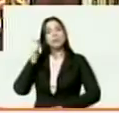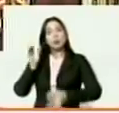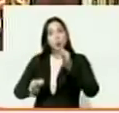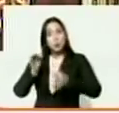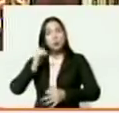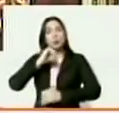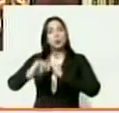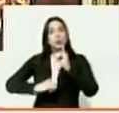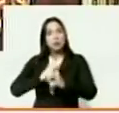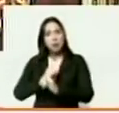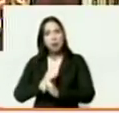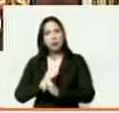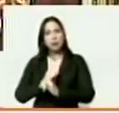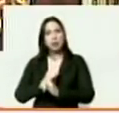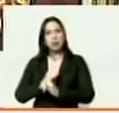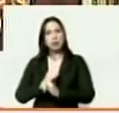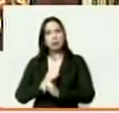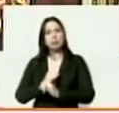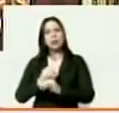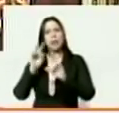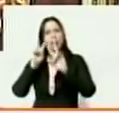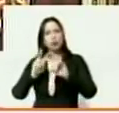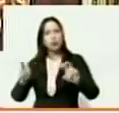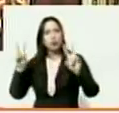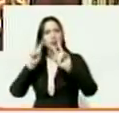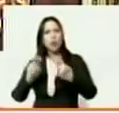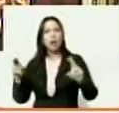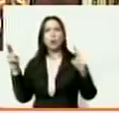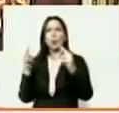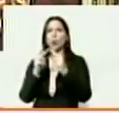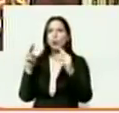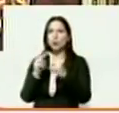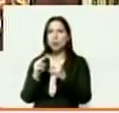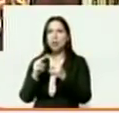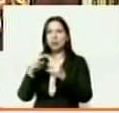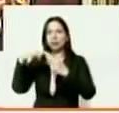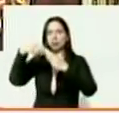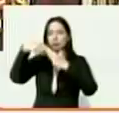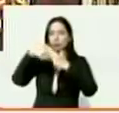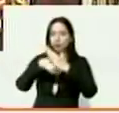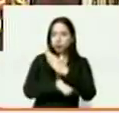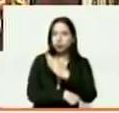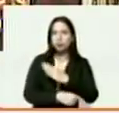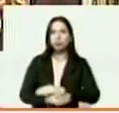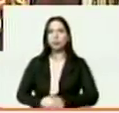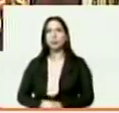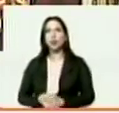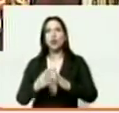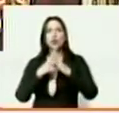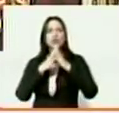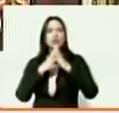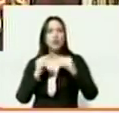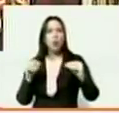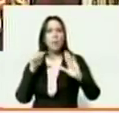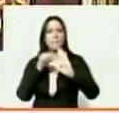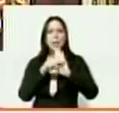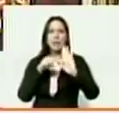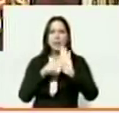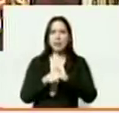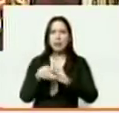entra a estudiar, a conocer a profundidad todas las medidas